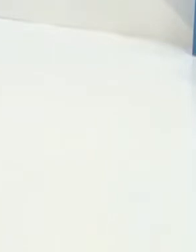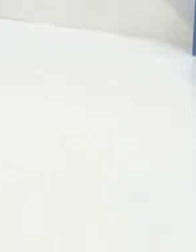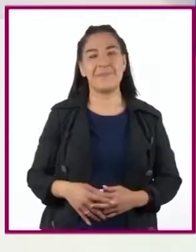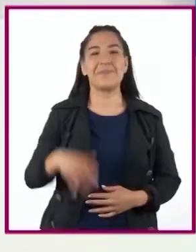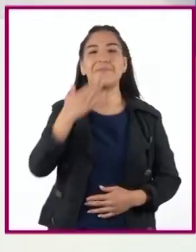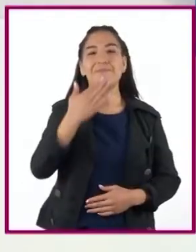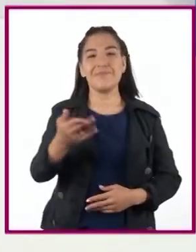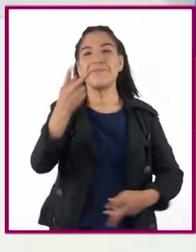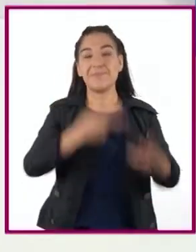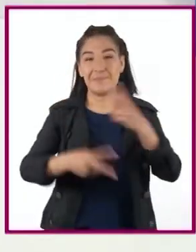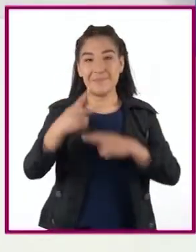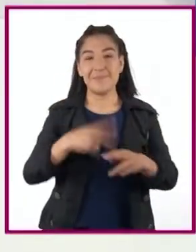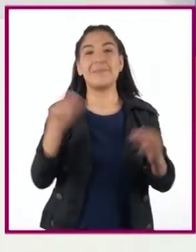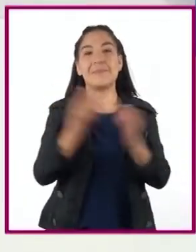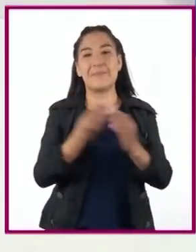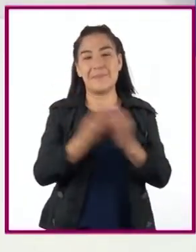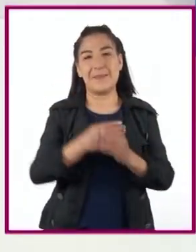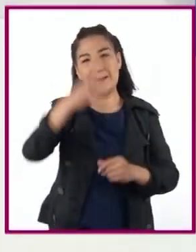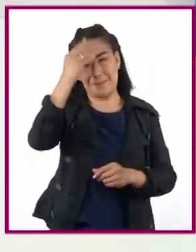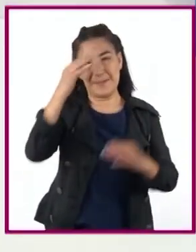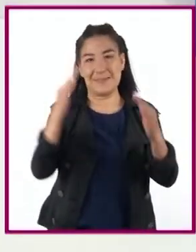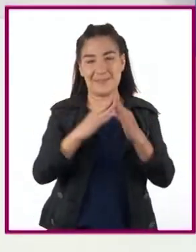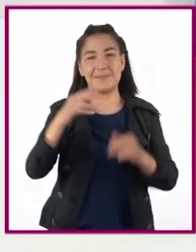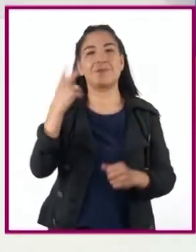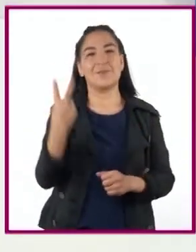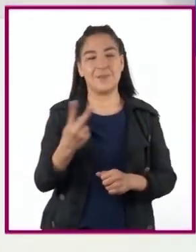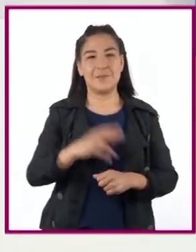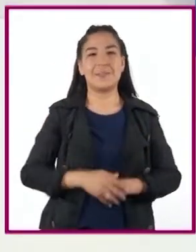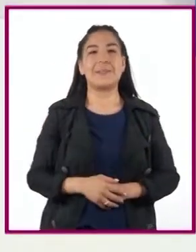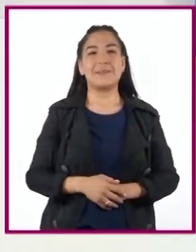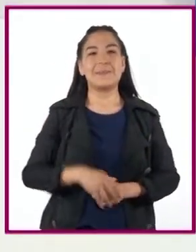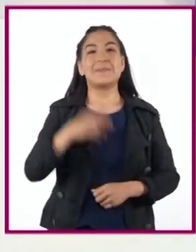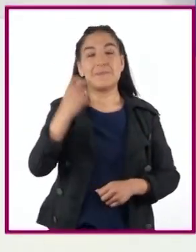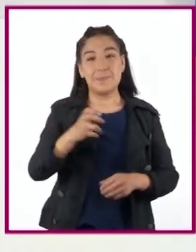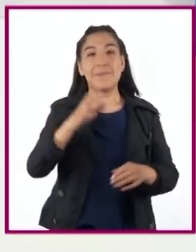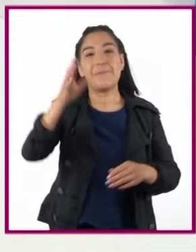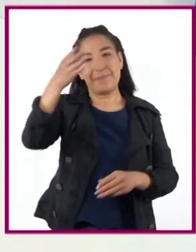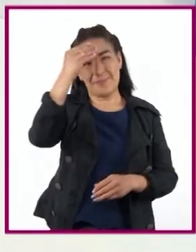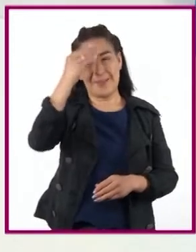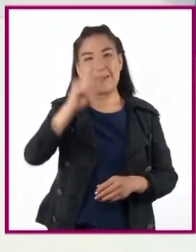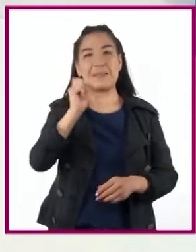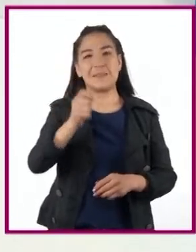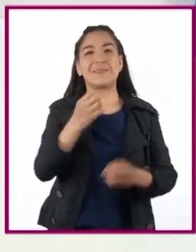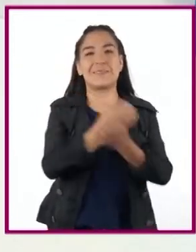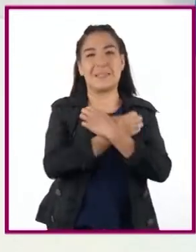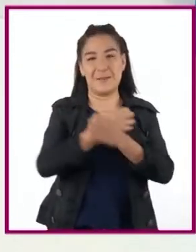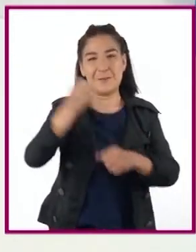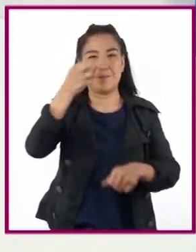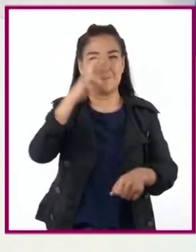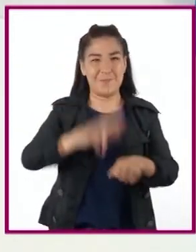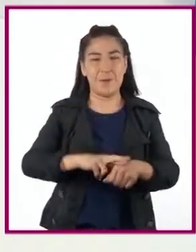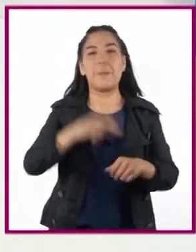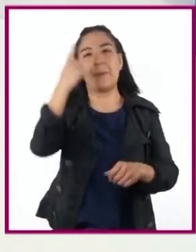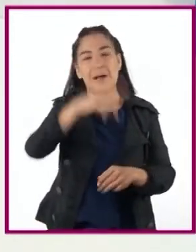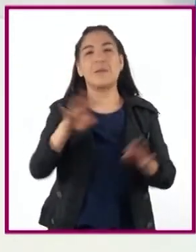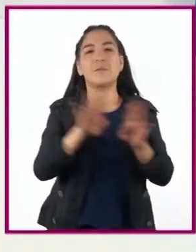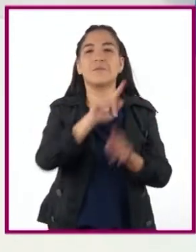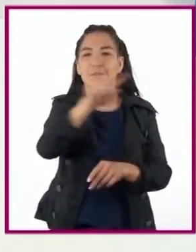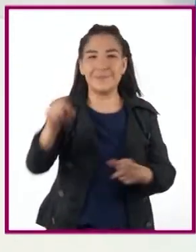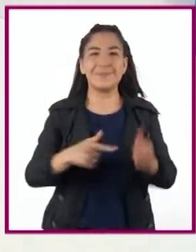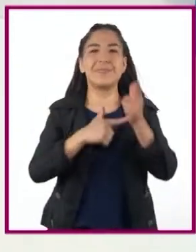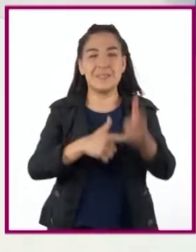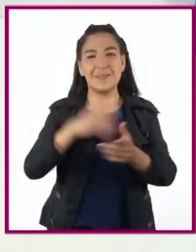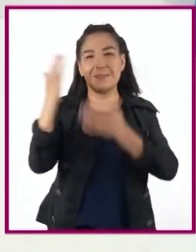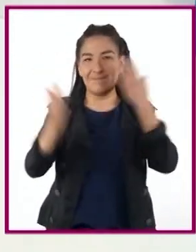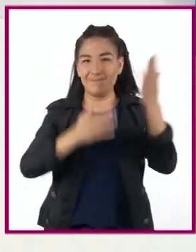Bienvenidas y bienvenidos a una sesión más de Aprende en Casa 2, la estrategia que la Secretaría de Educación Pública ha diseñado para que continúen ustedes